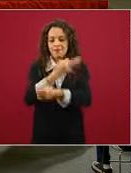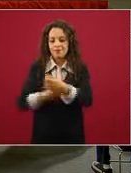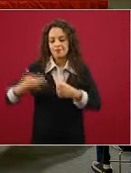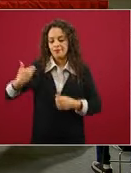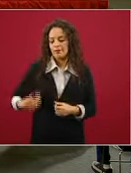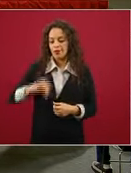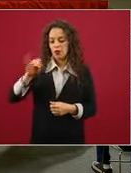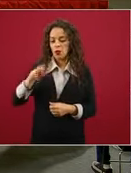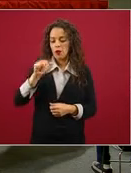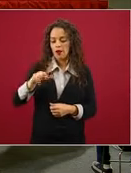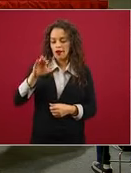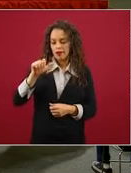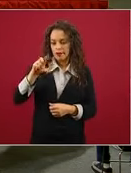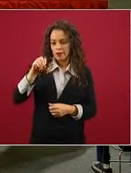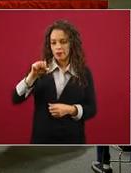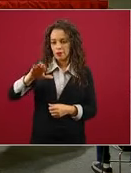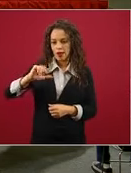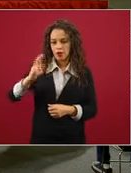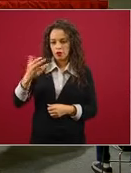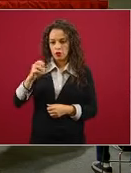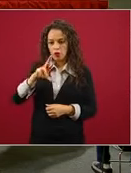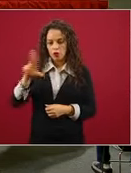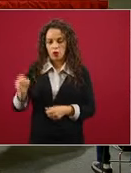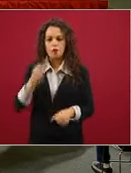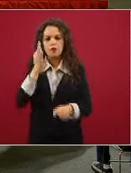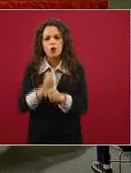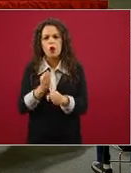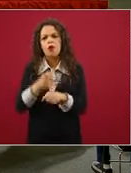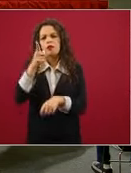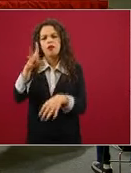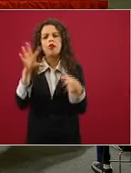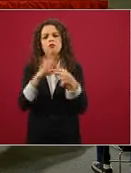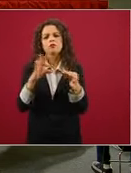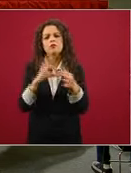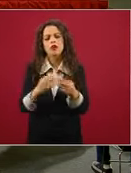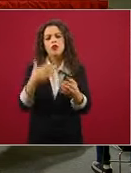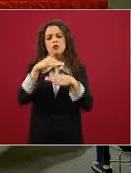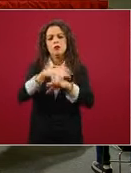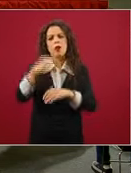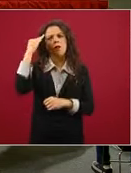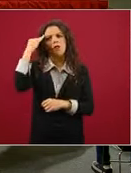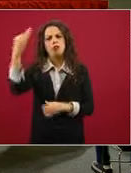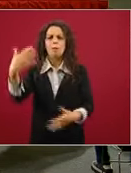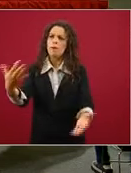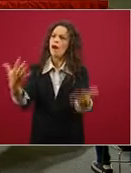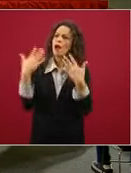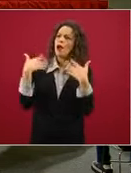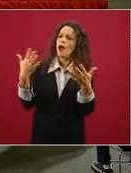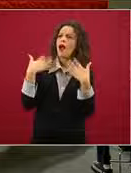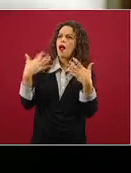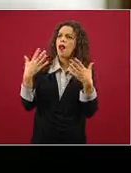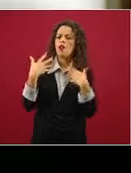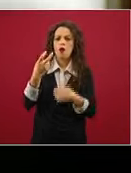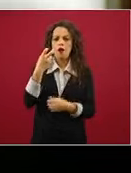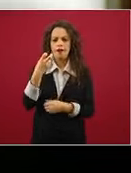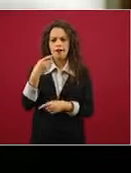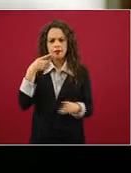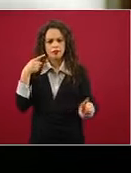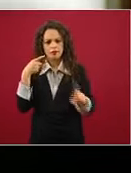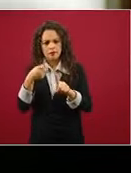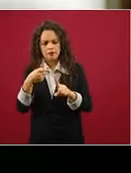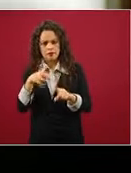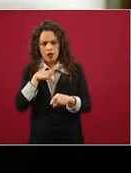Querétaro. Doctor, ahorita que comentó esta cuestión de que el calor no acaba influyendo, esta cuestión